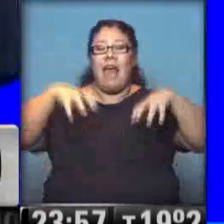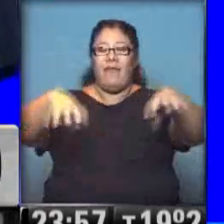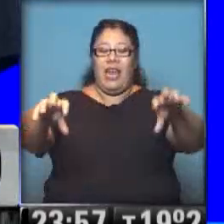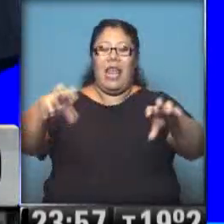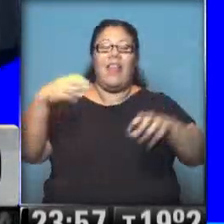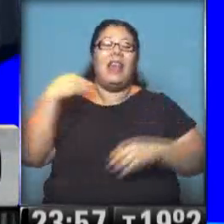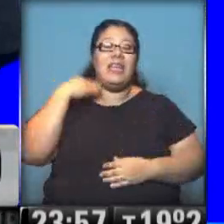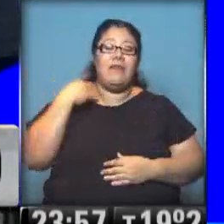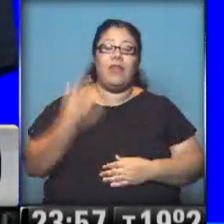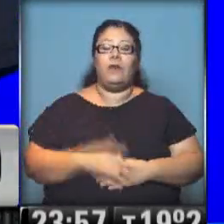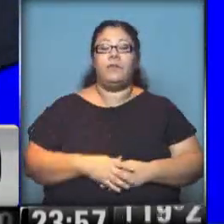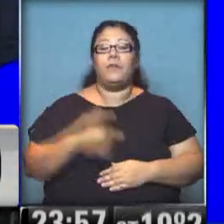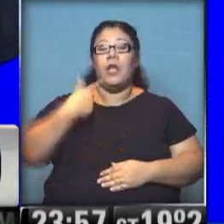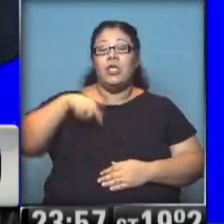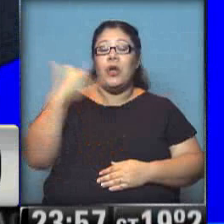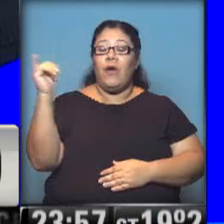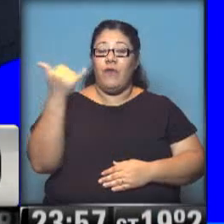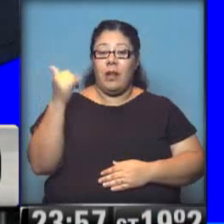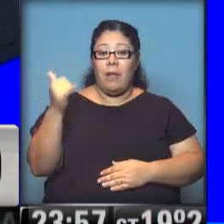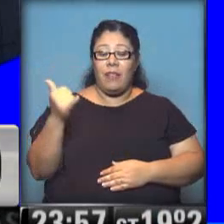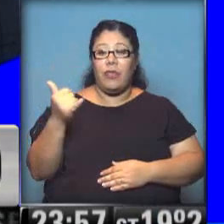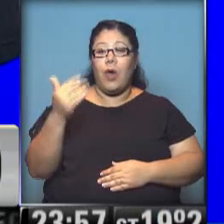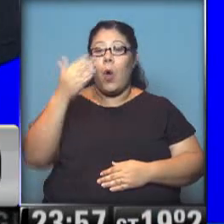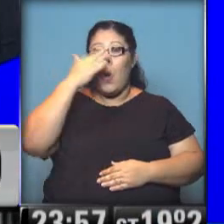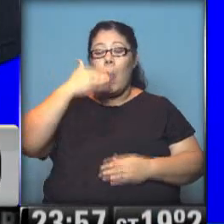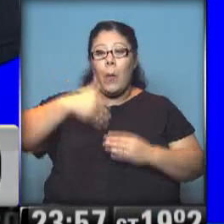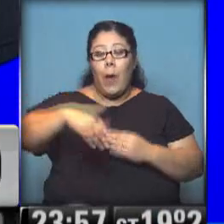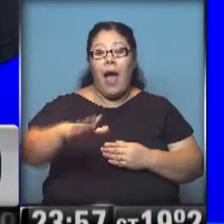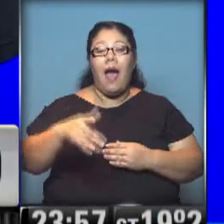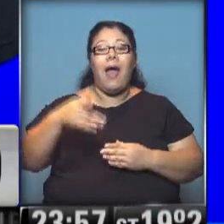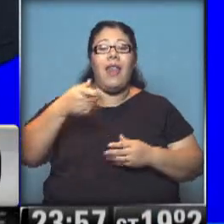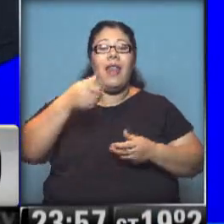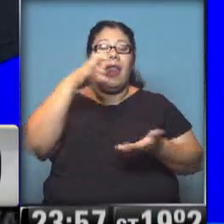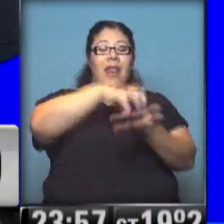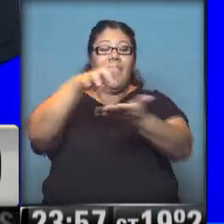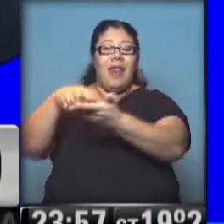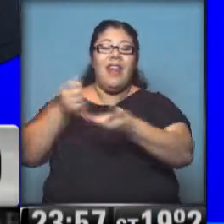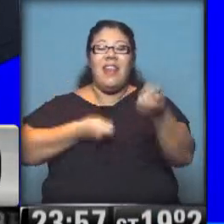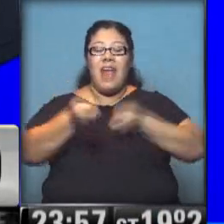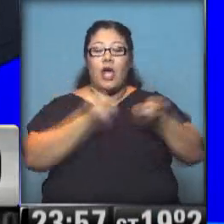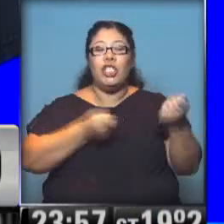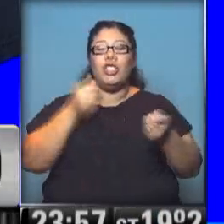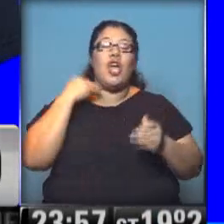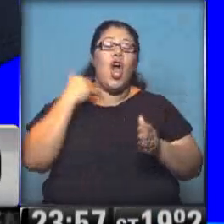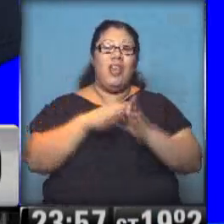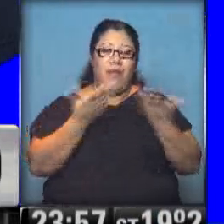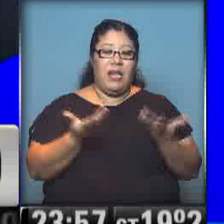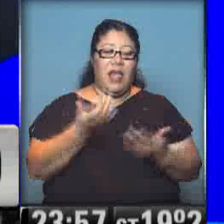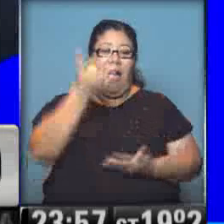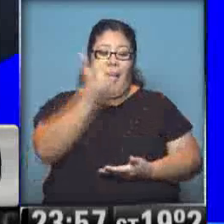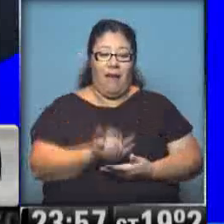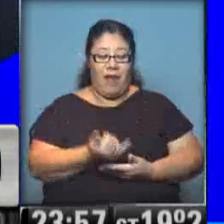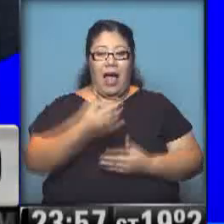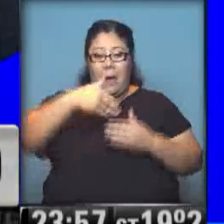este ejemplar que acaba de salir por Ediciones de la Flor y que va a estar en las librerías en semanas nada más. Y vamos a seguir estando ahí en la Feria del